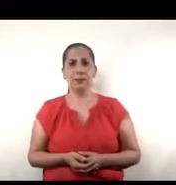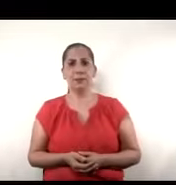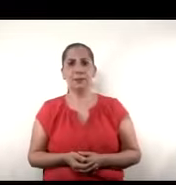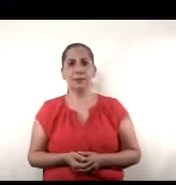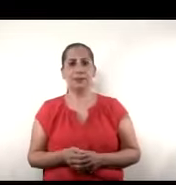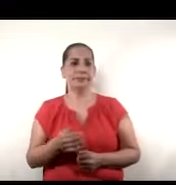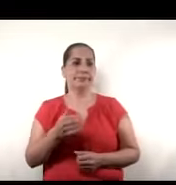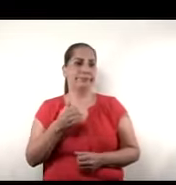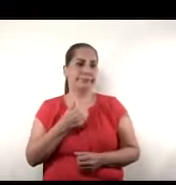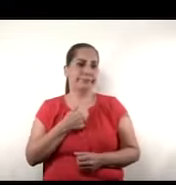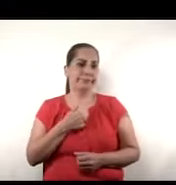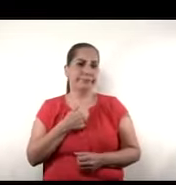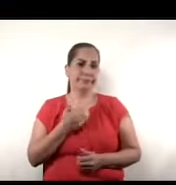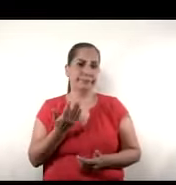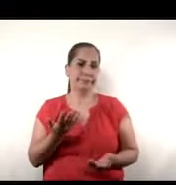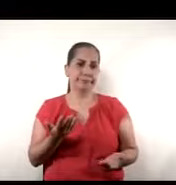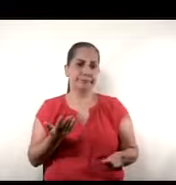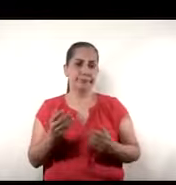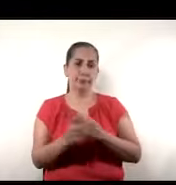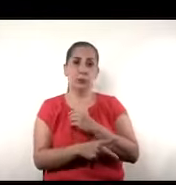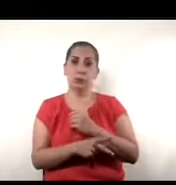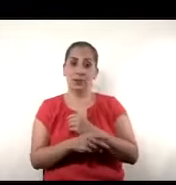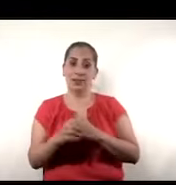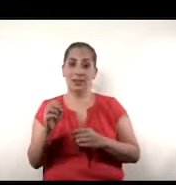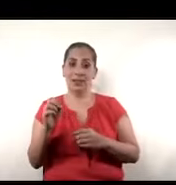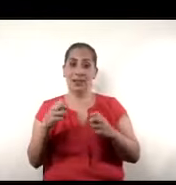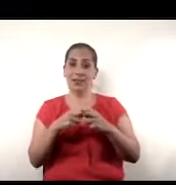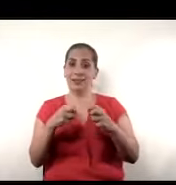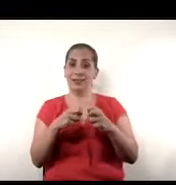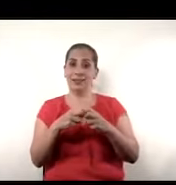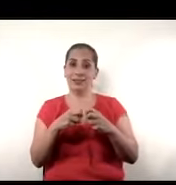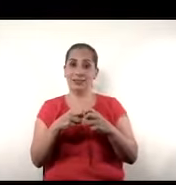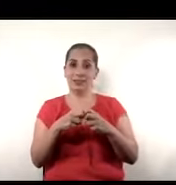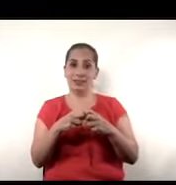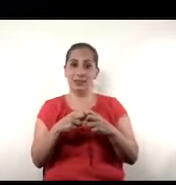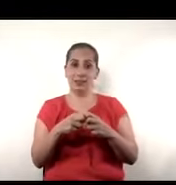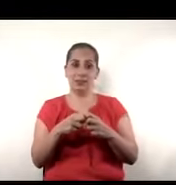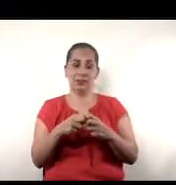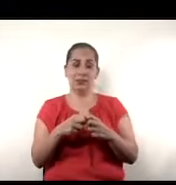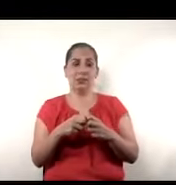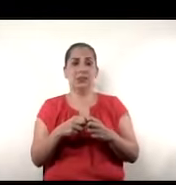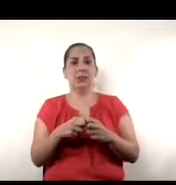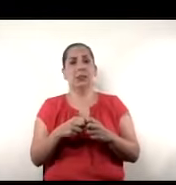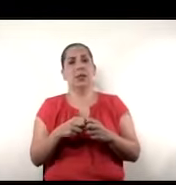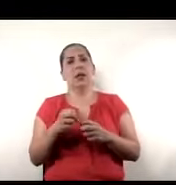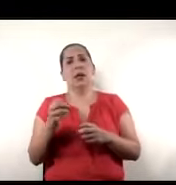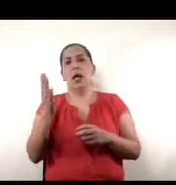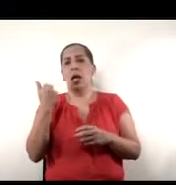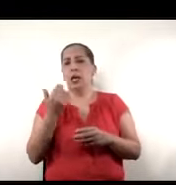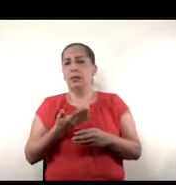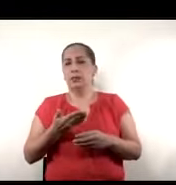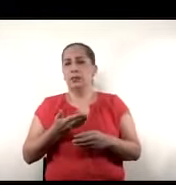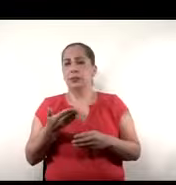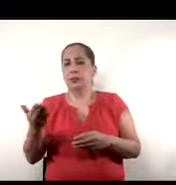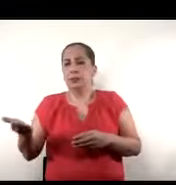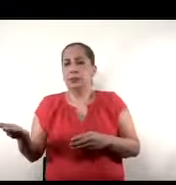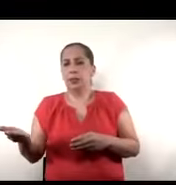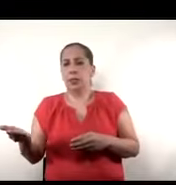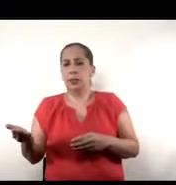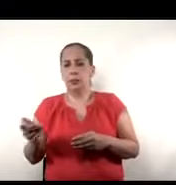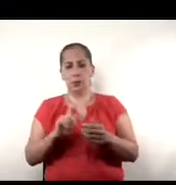Tenemos un país donde la electricidad pasó de ser uno de los elementos